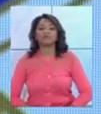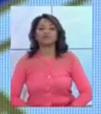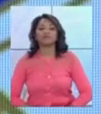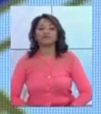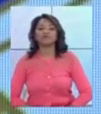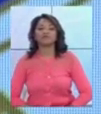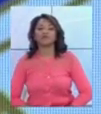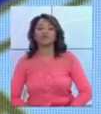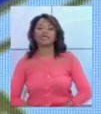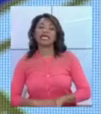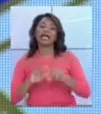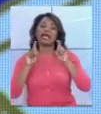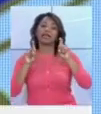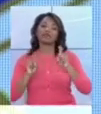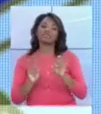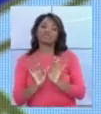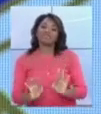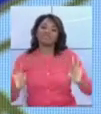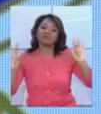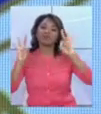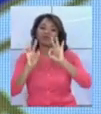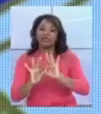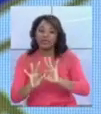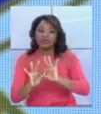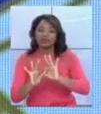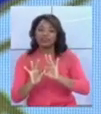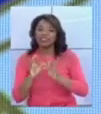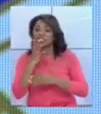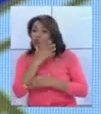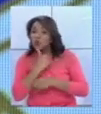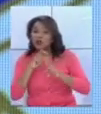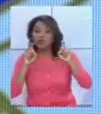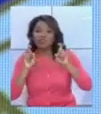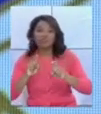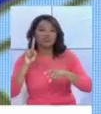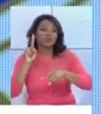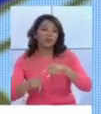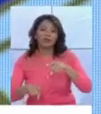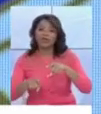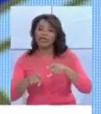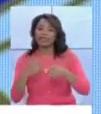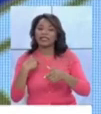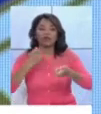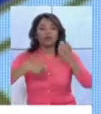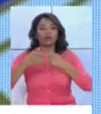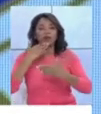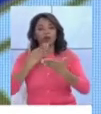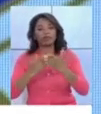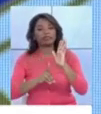sin educación de calidad no podemos aspirar a tener mi crecimiento económico ni desarrollo humano sostenible